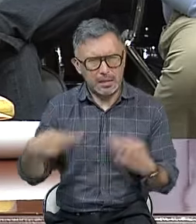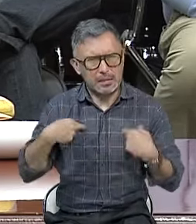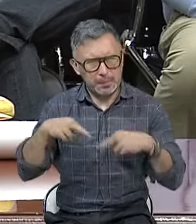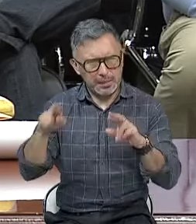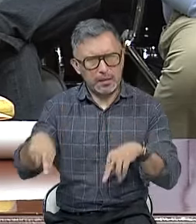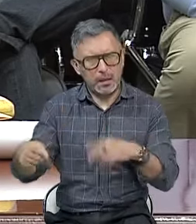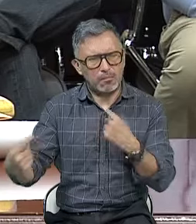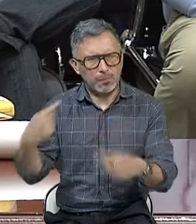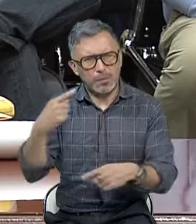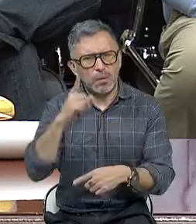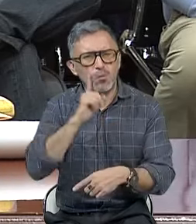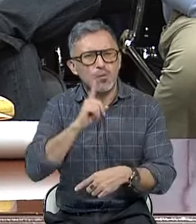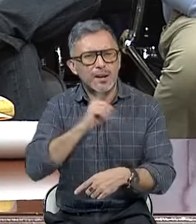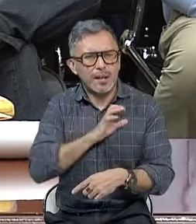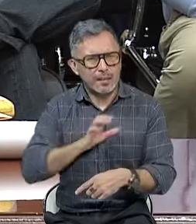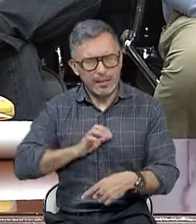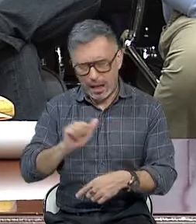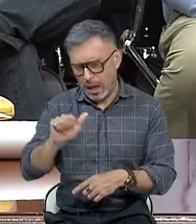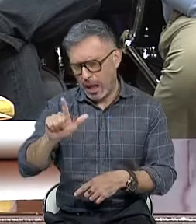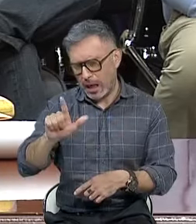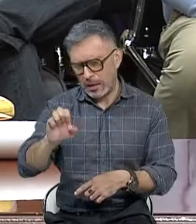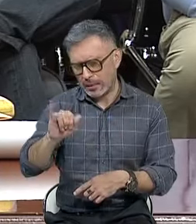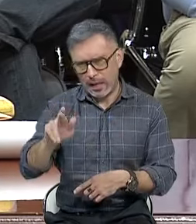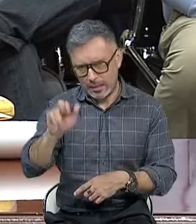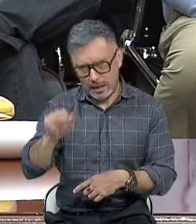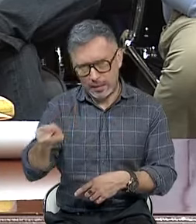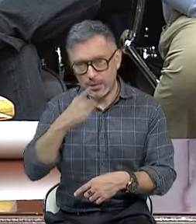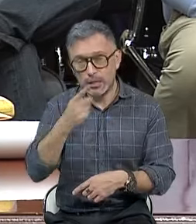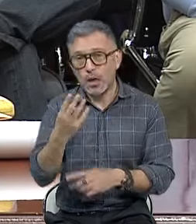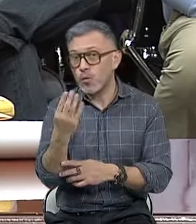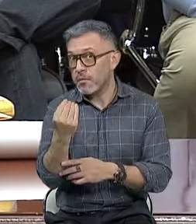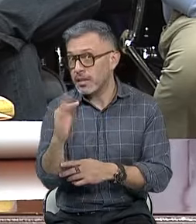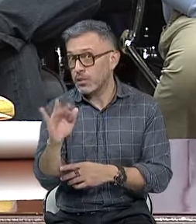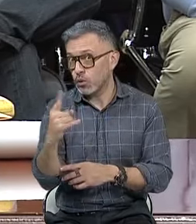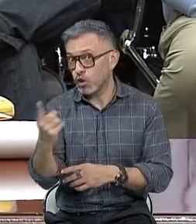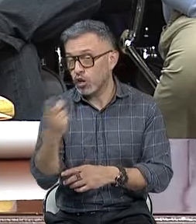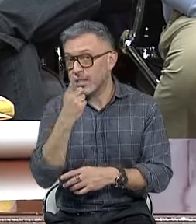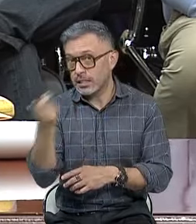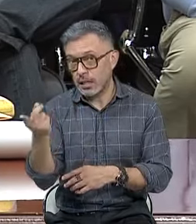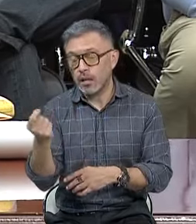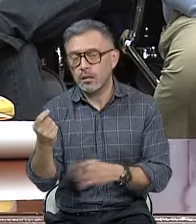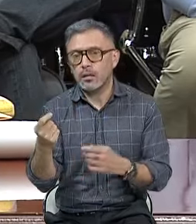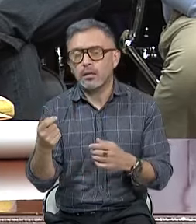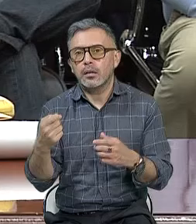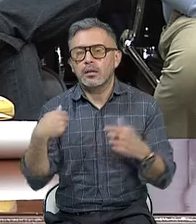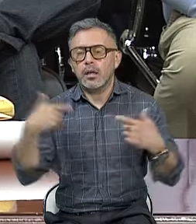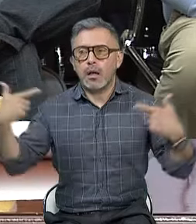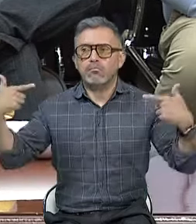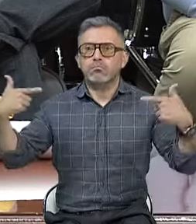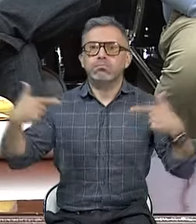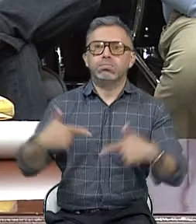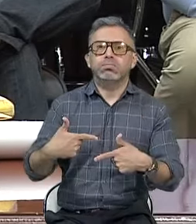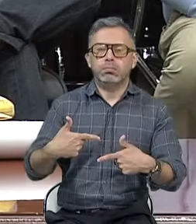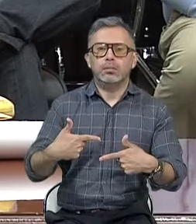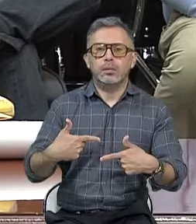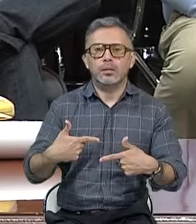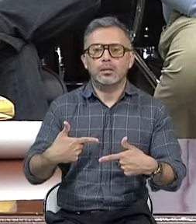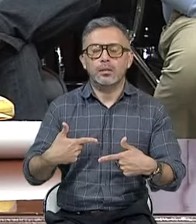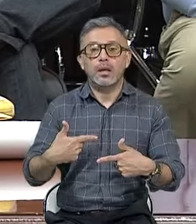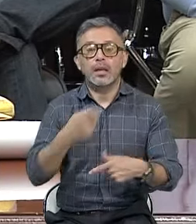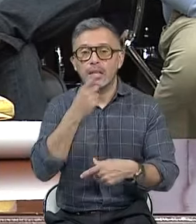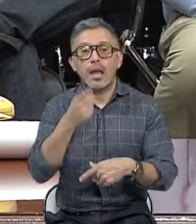Nacional a las 99:51 dijo que había sufrido un Atentado y el atentado fue a las